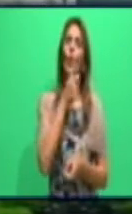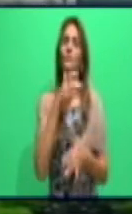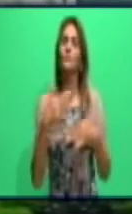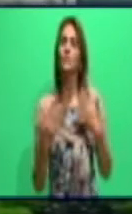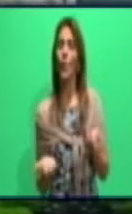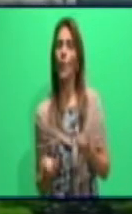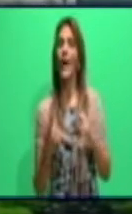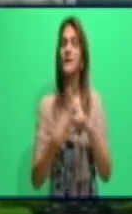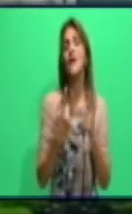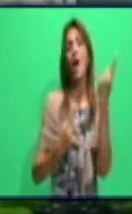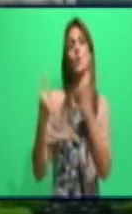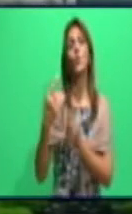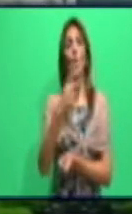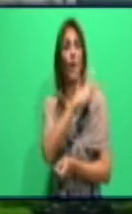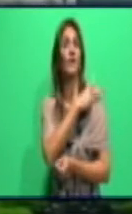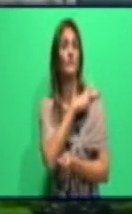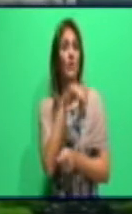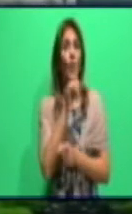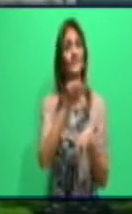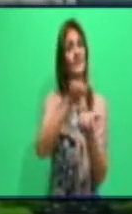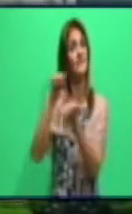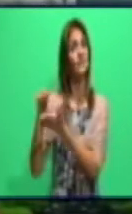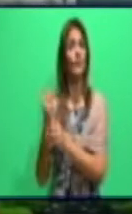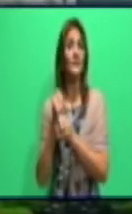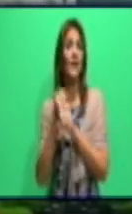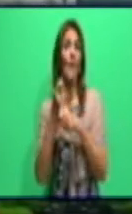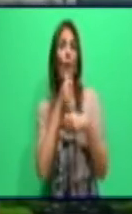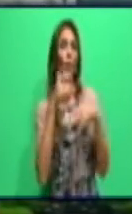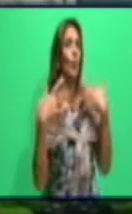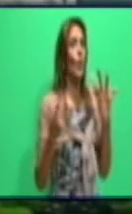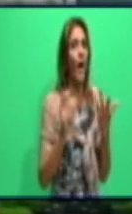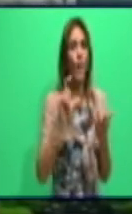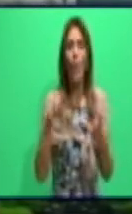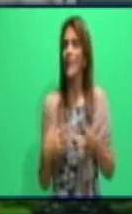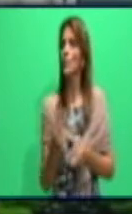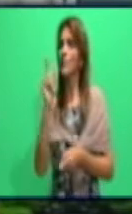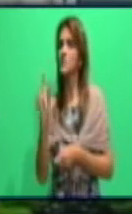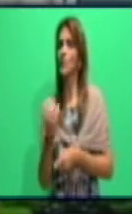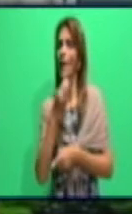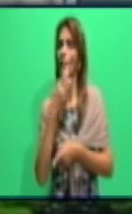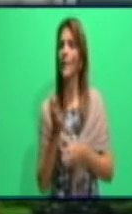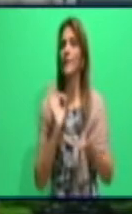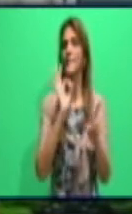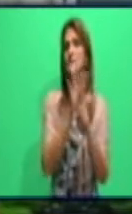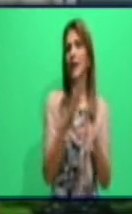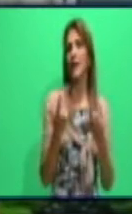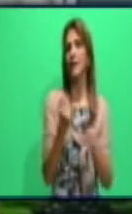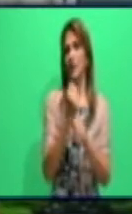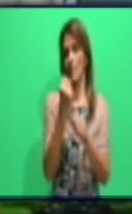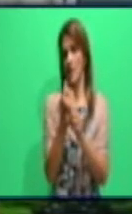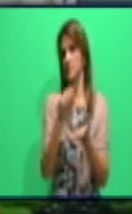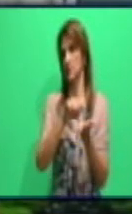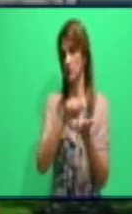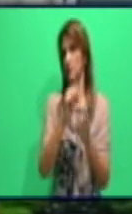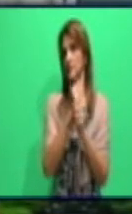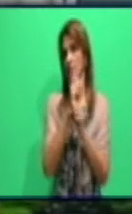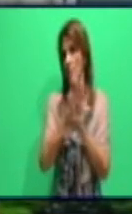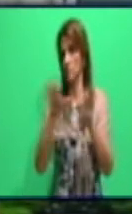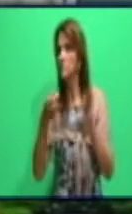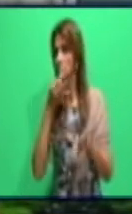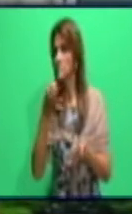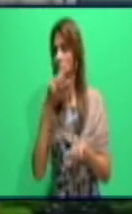en los administrativos. Bueno, es así. Positivo, tiene que esperar el alta epidemiológica.